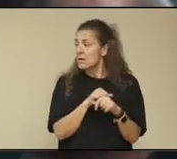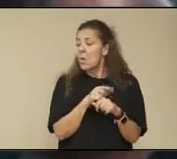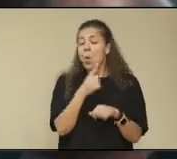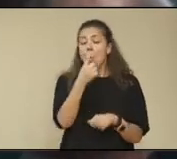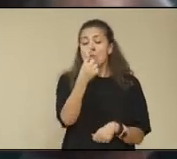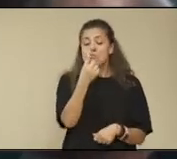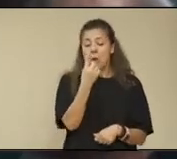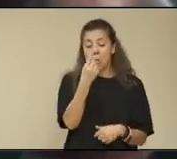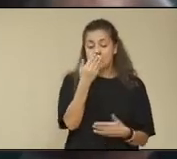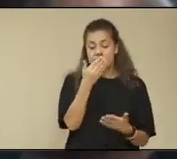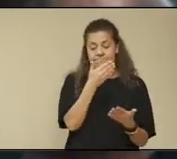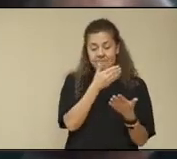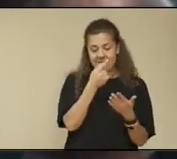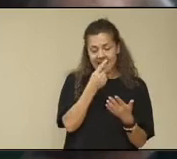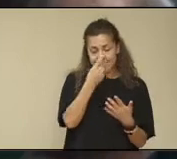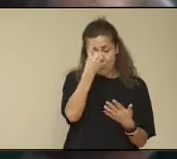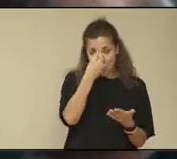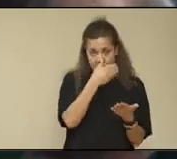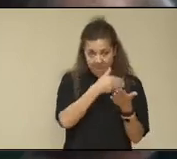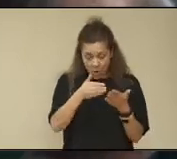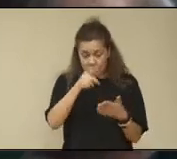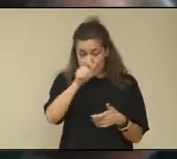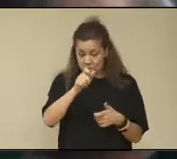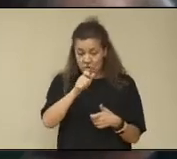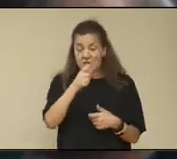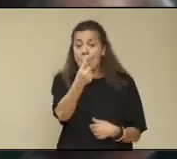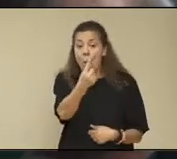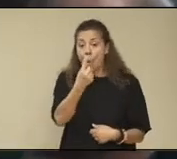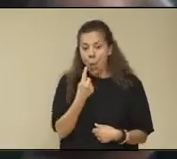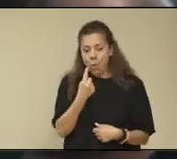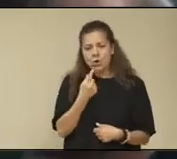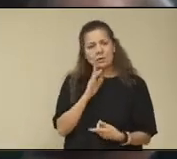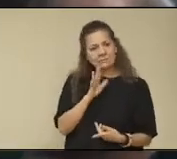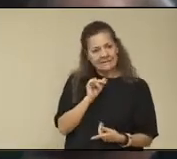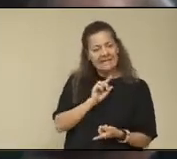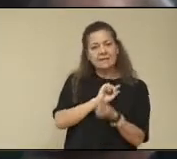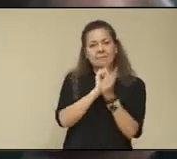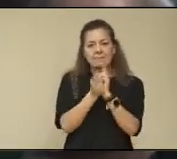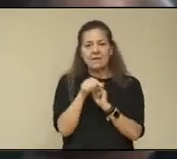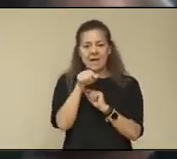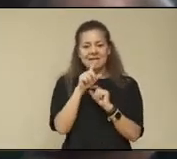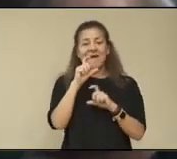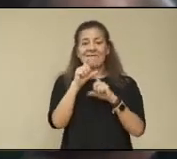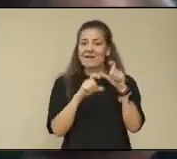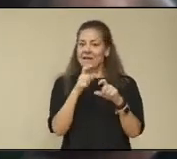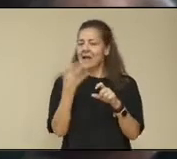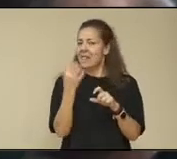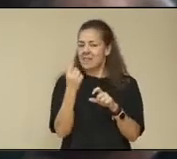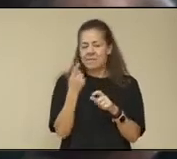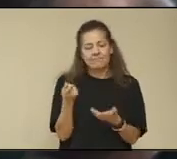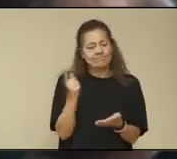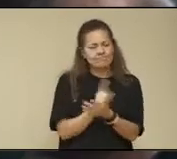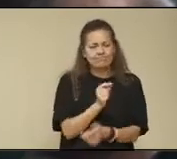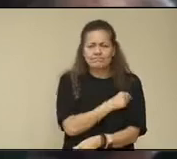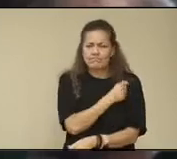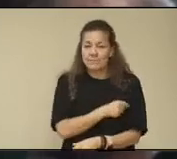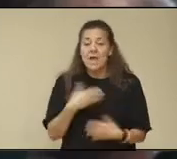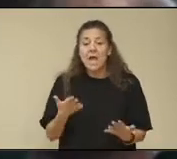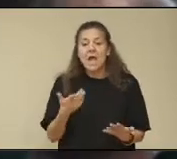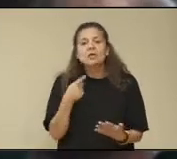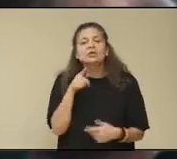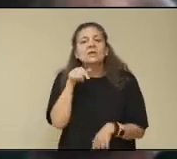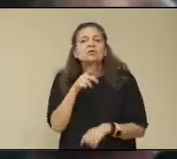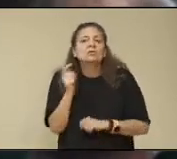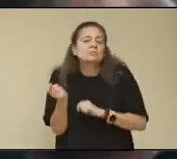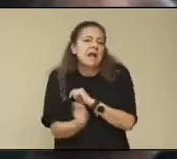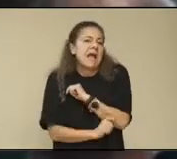millón de personas vacunadas con polio produce mutaciones la bacteria, hay que volver a la inactivada. Por lo tanto, es una